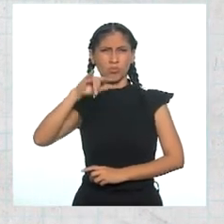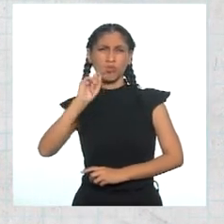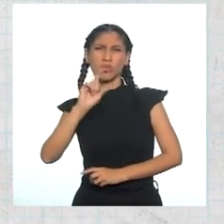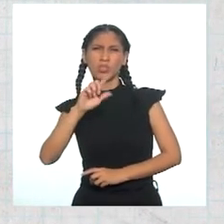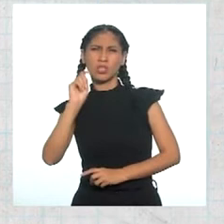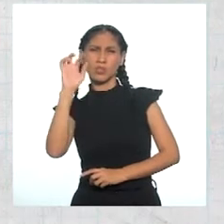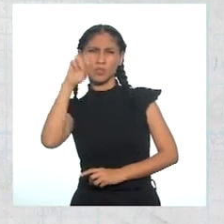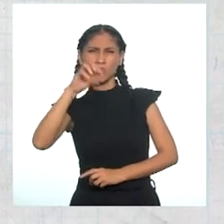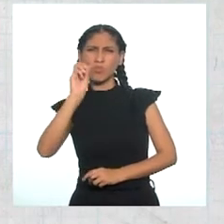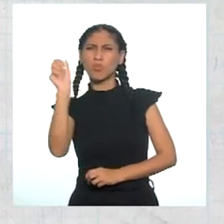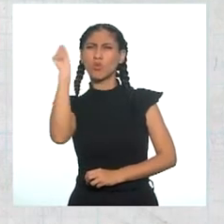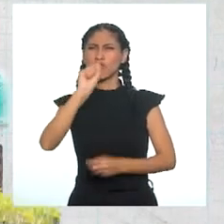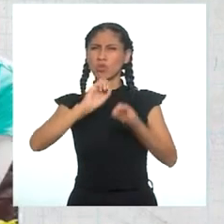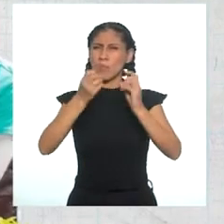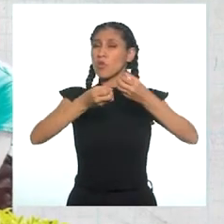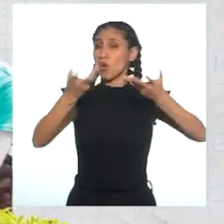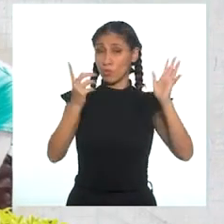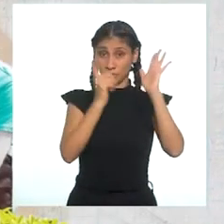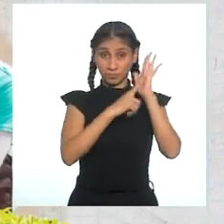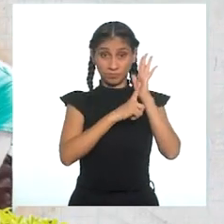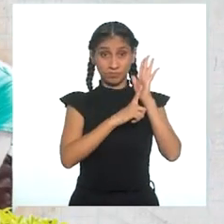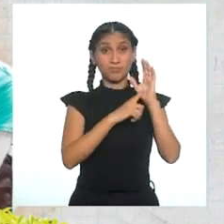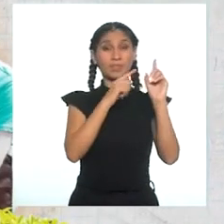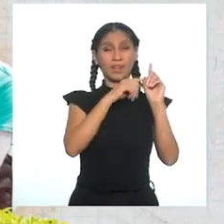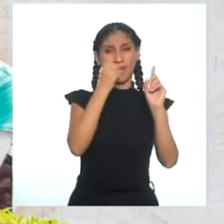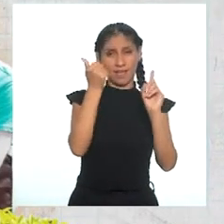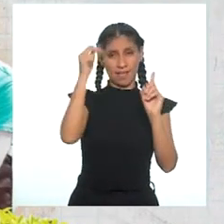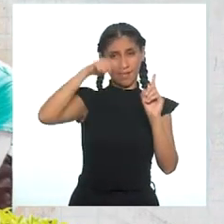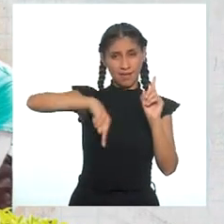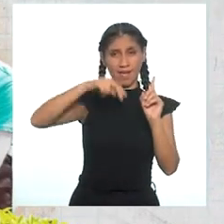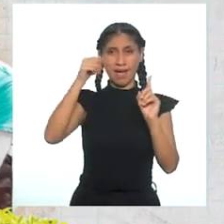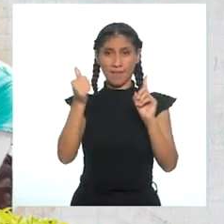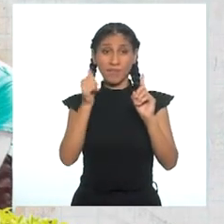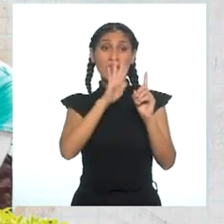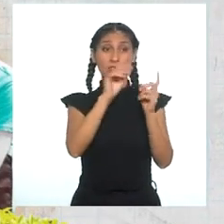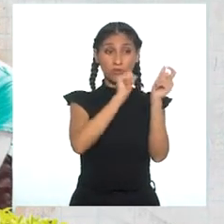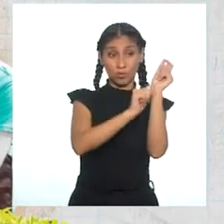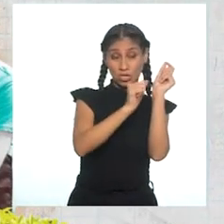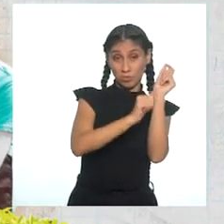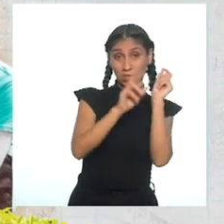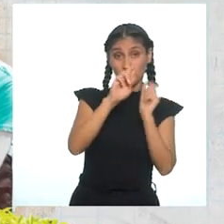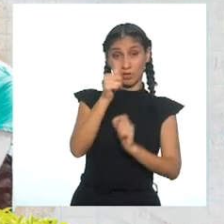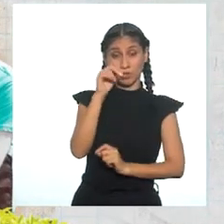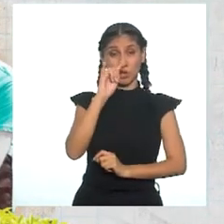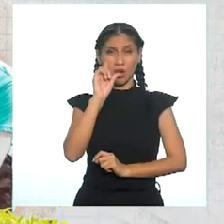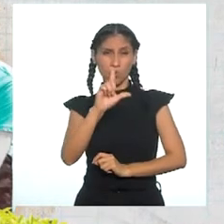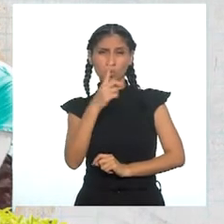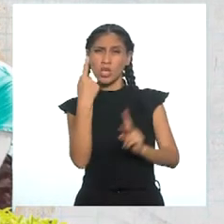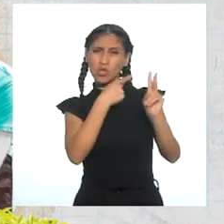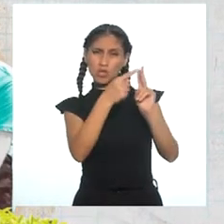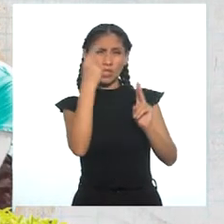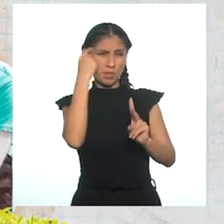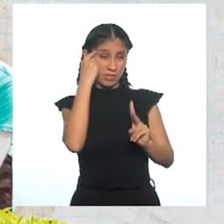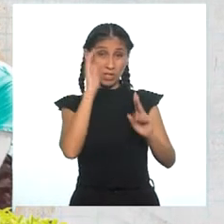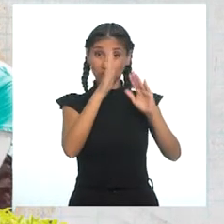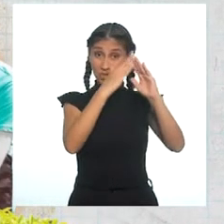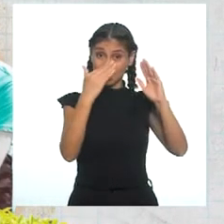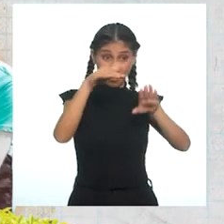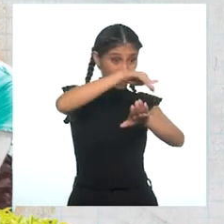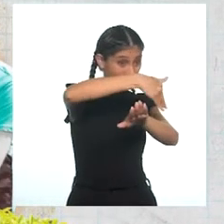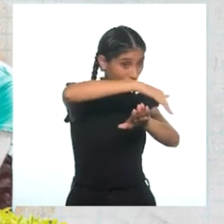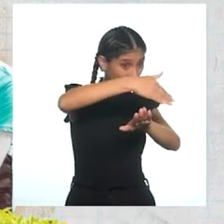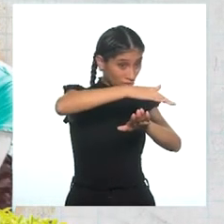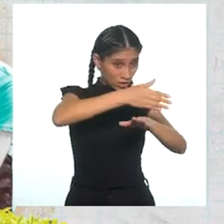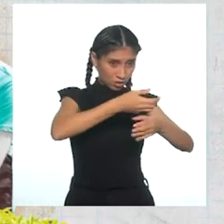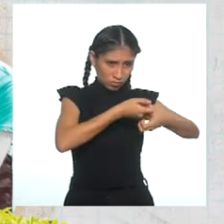siguiente. Ana y su hermano Raúl han previsto implementar un pequeño biohuerto en su casa, porque saben que es